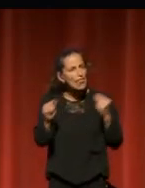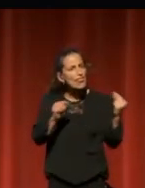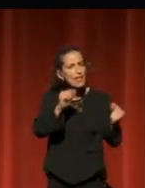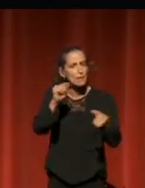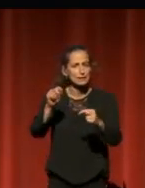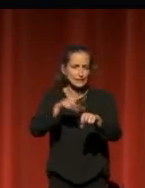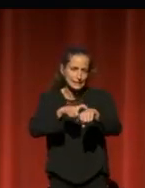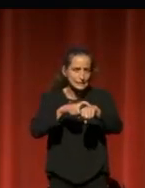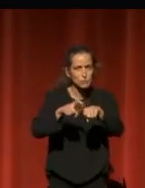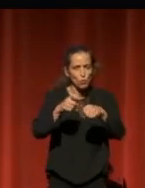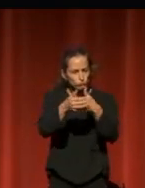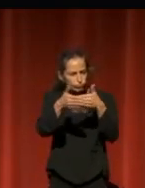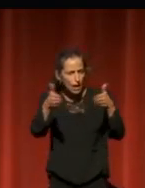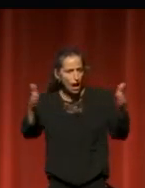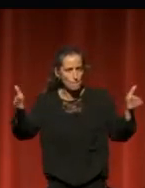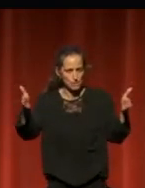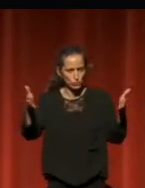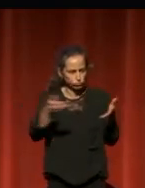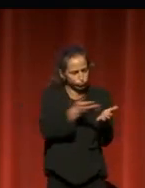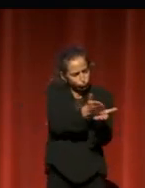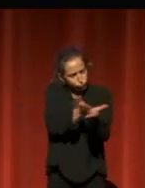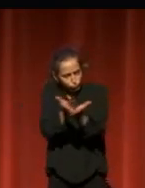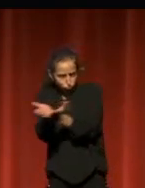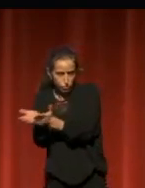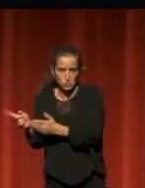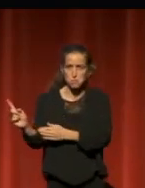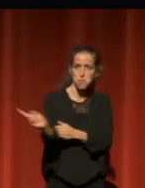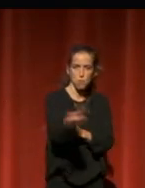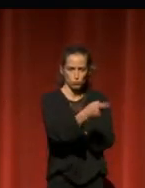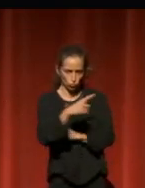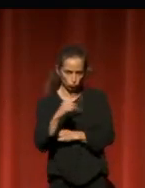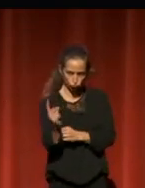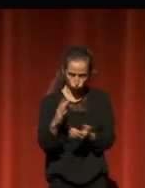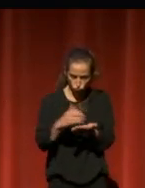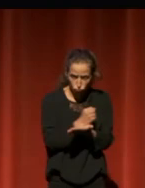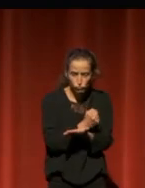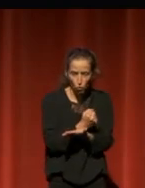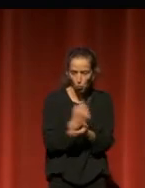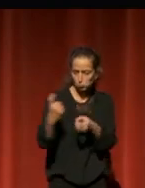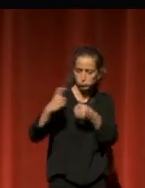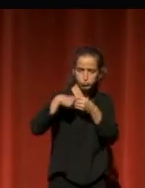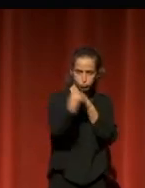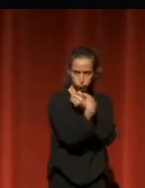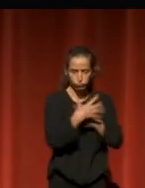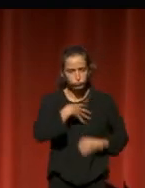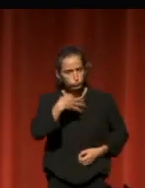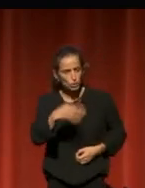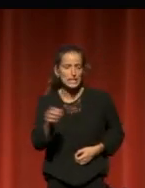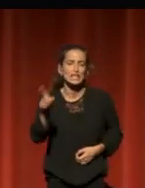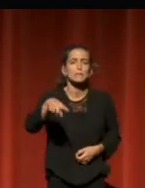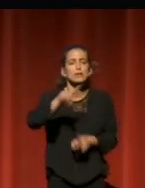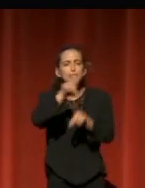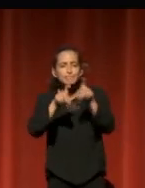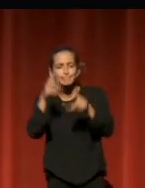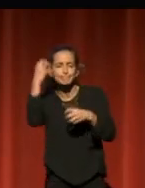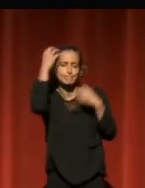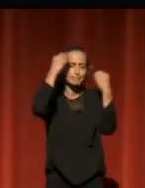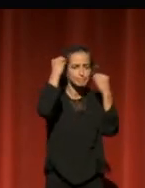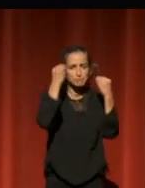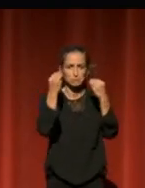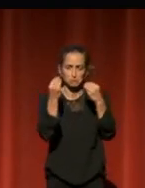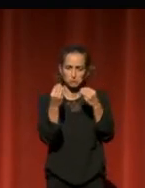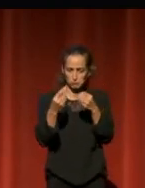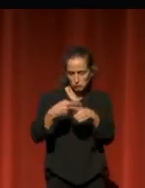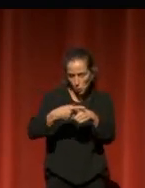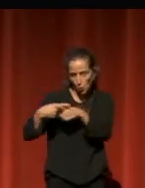en algún momento todos vosotros participéis de él y nos planteéis vuestras cuestiones, ¿no? Bueno, pues como os decía,